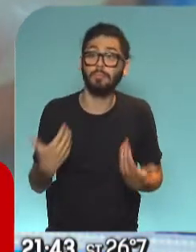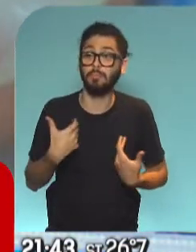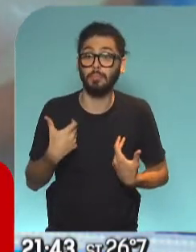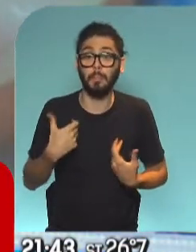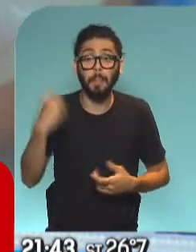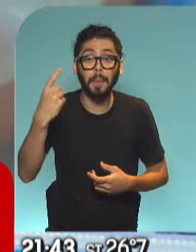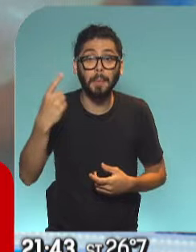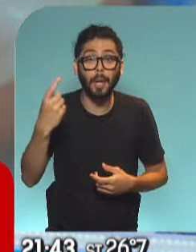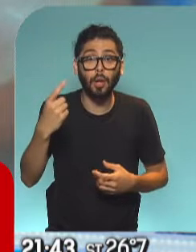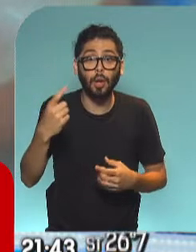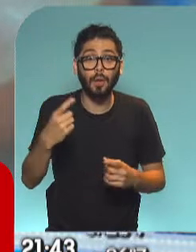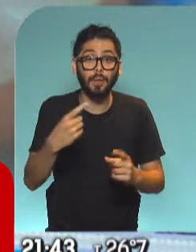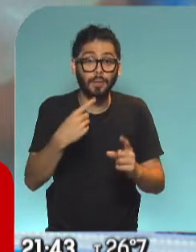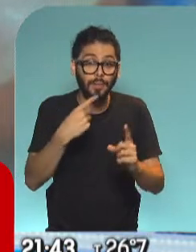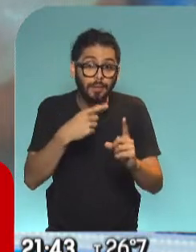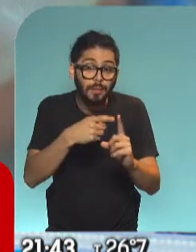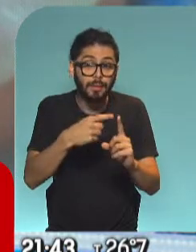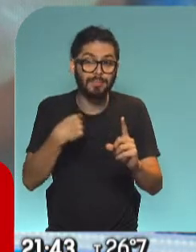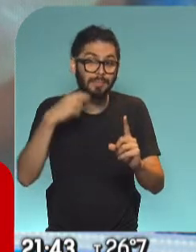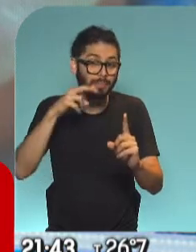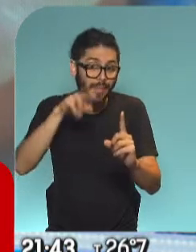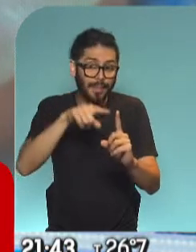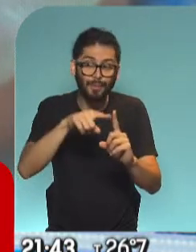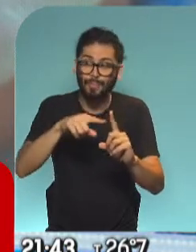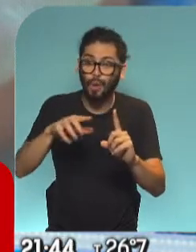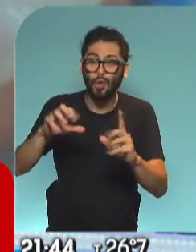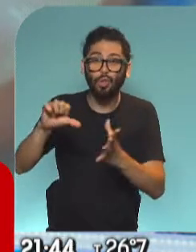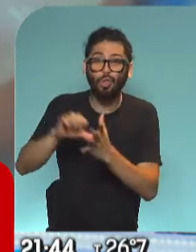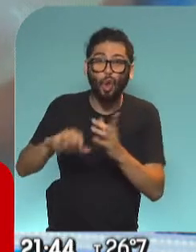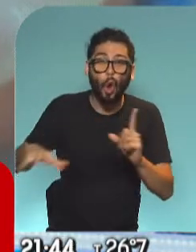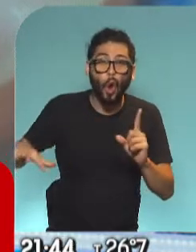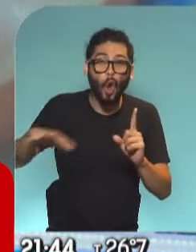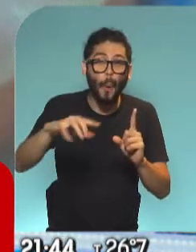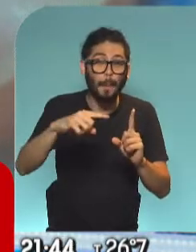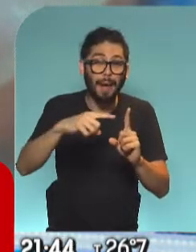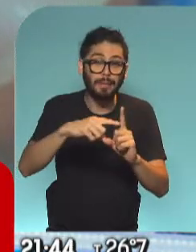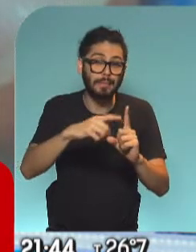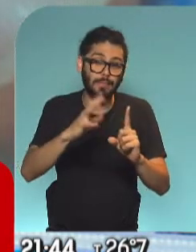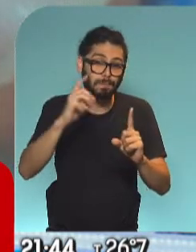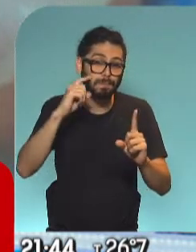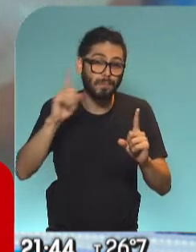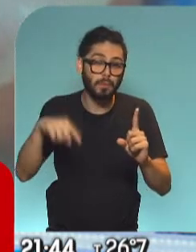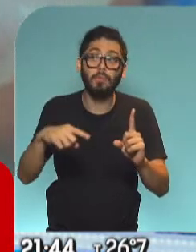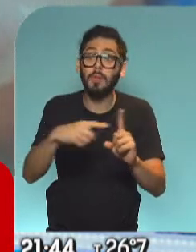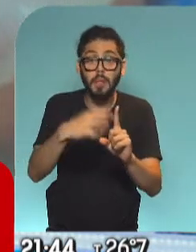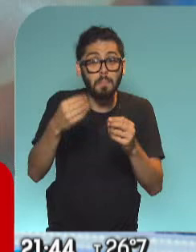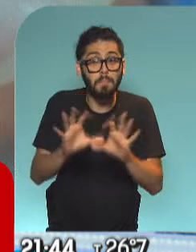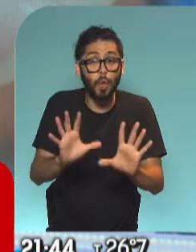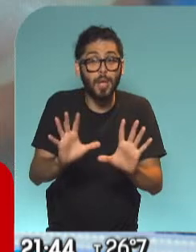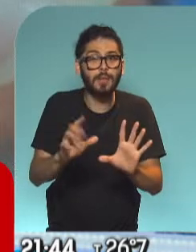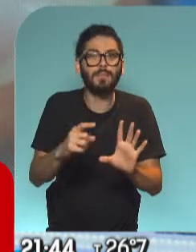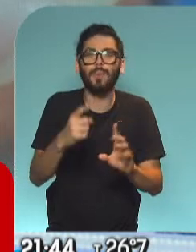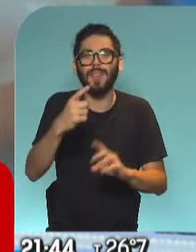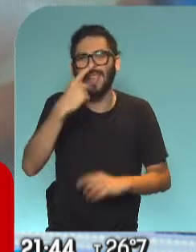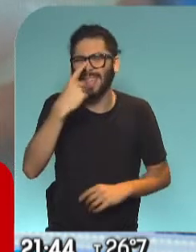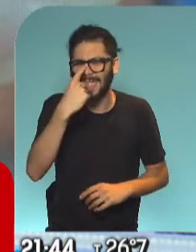te vas a poner en contra hasta medio país, y de hecho yo creo que arrancó así, porque lo de